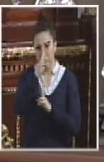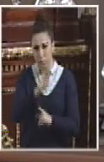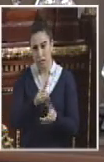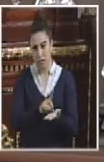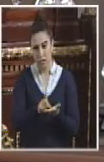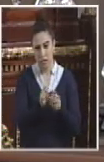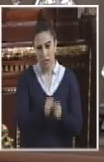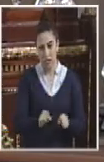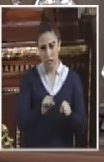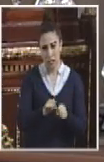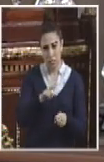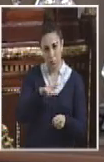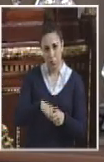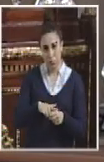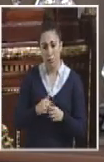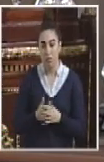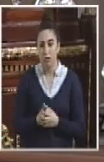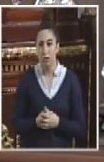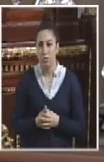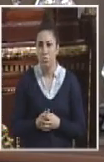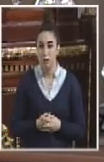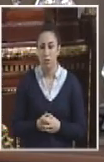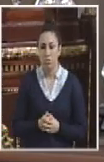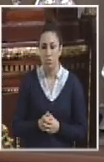Derechos Sociales.